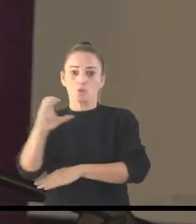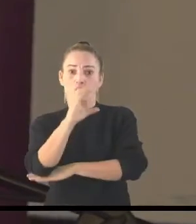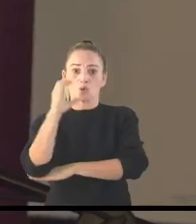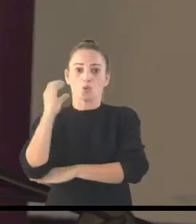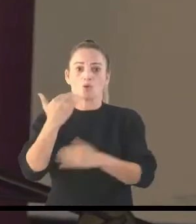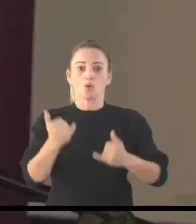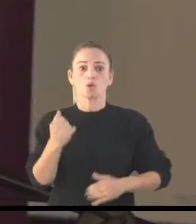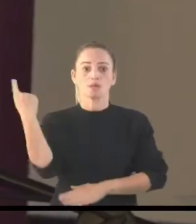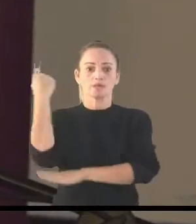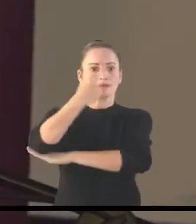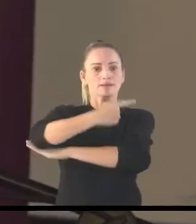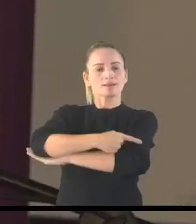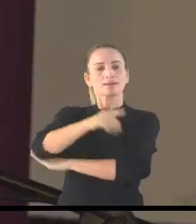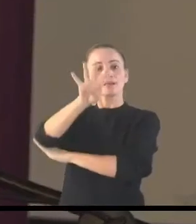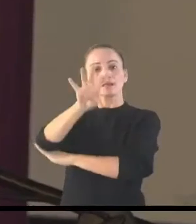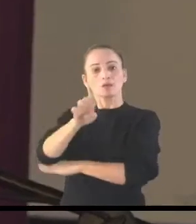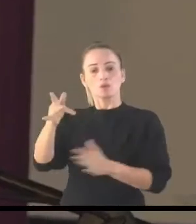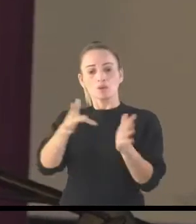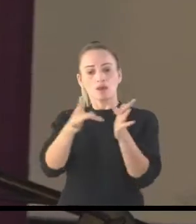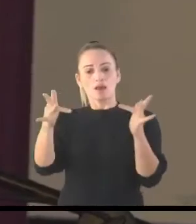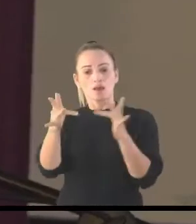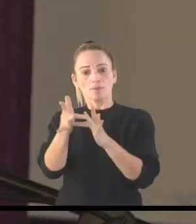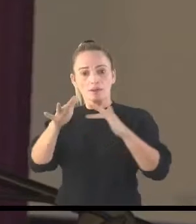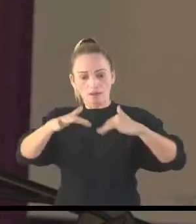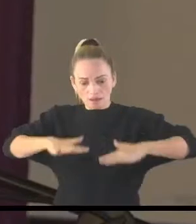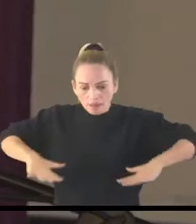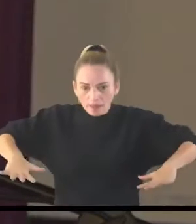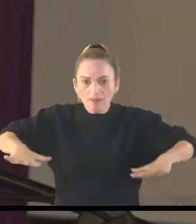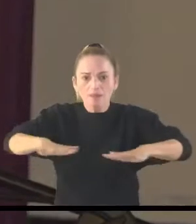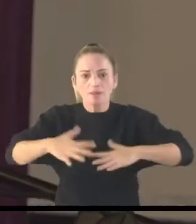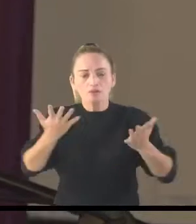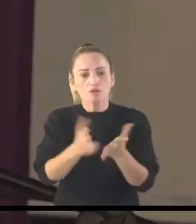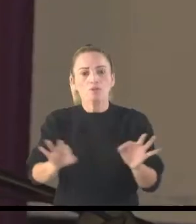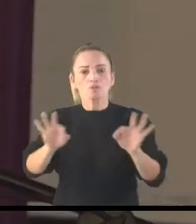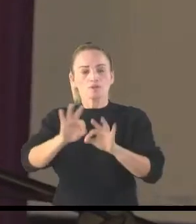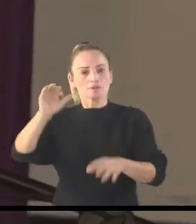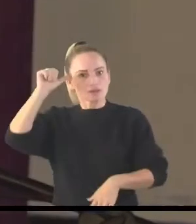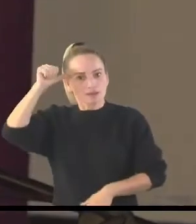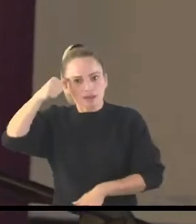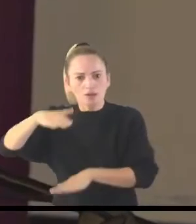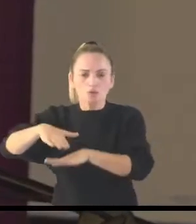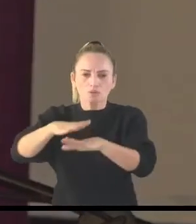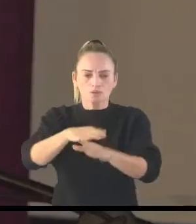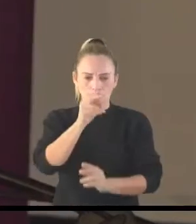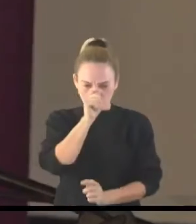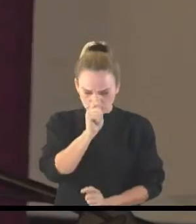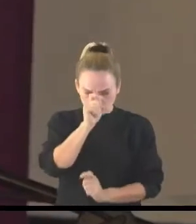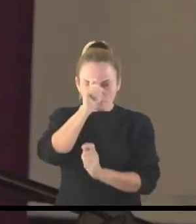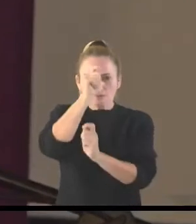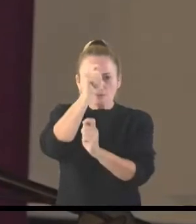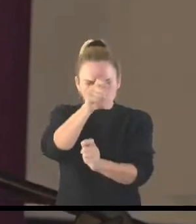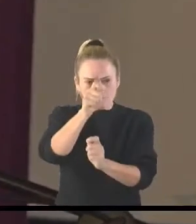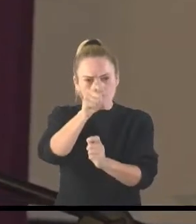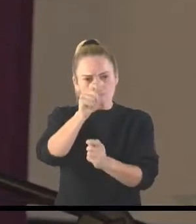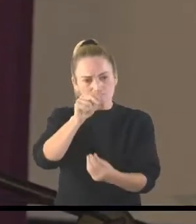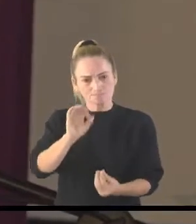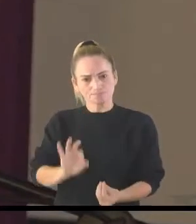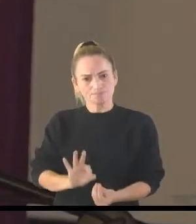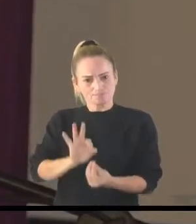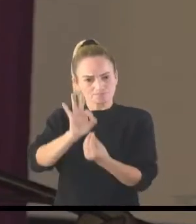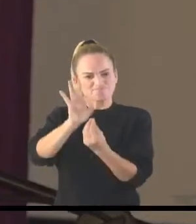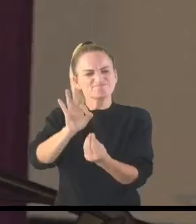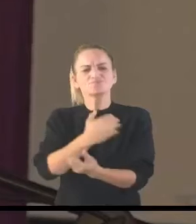Hoy 9 de abril convocamos este espacio para recordar, honrar y dignificarlos a todos